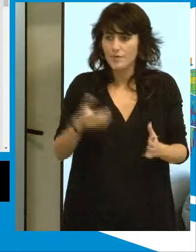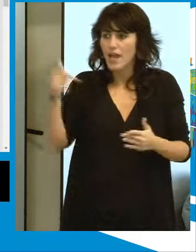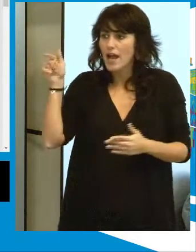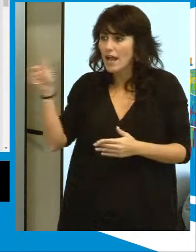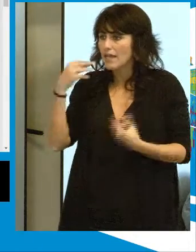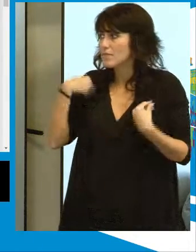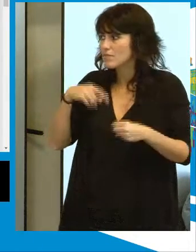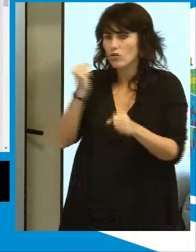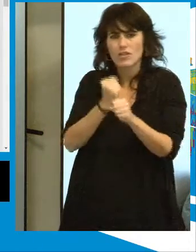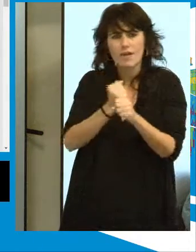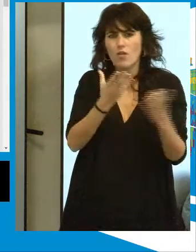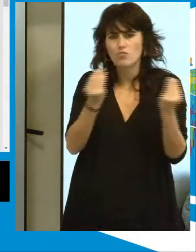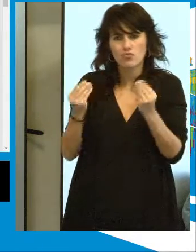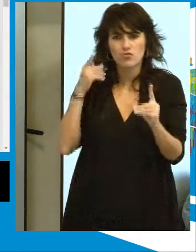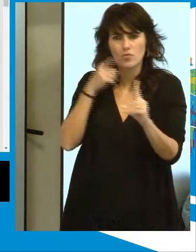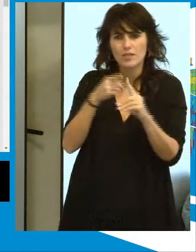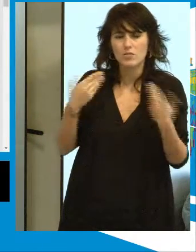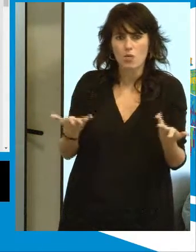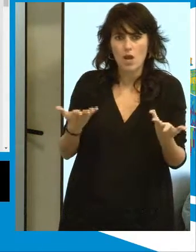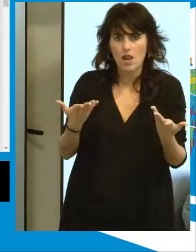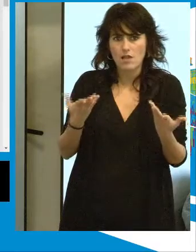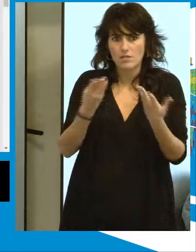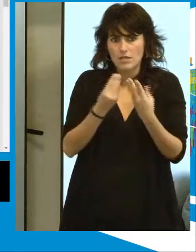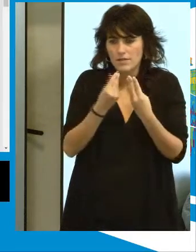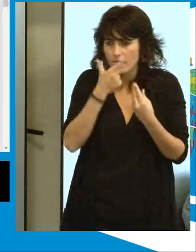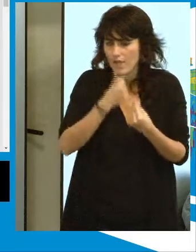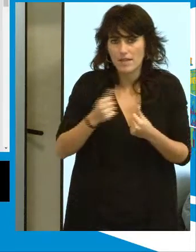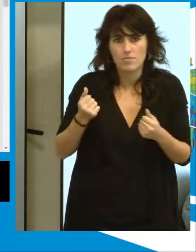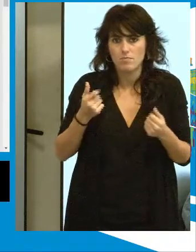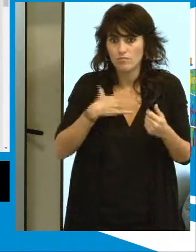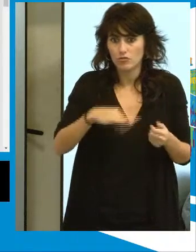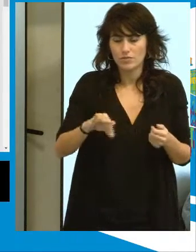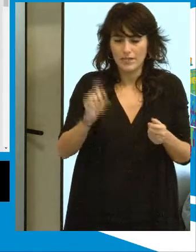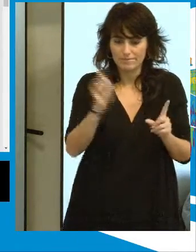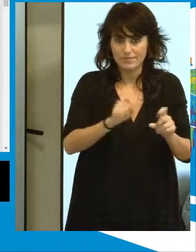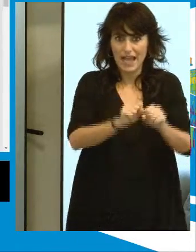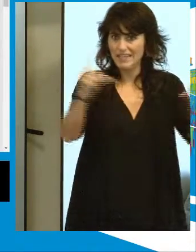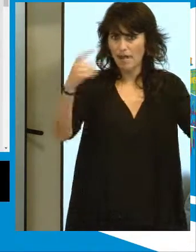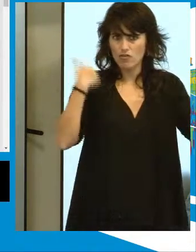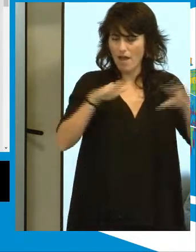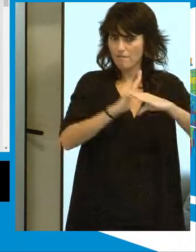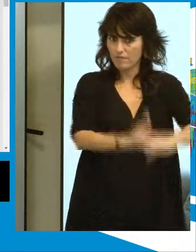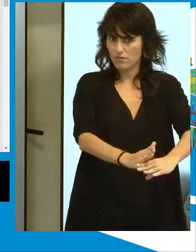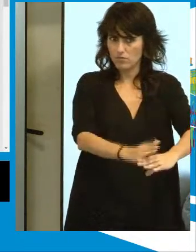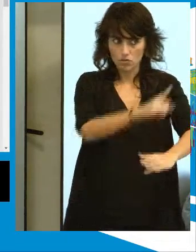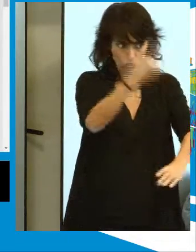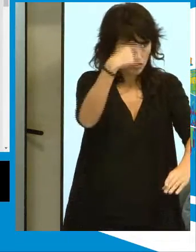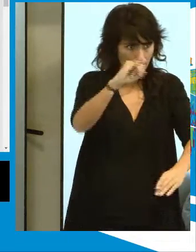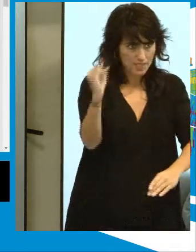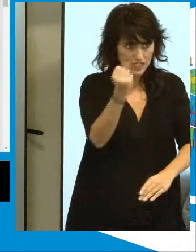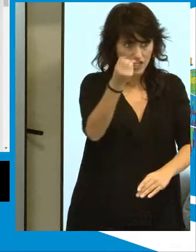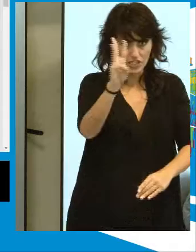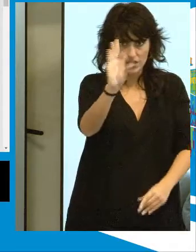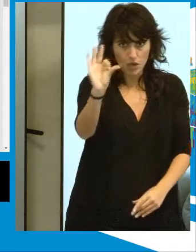ha trabajado mucho para que sea lo más usable posible, pero al final es un clic de activación y ya está activado. Tú que conoces JAWS, instalar